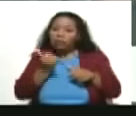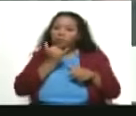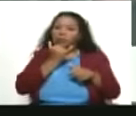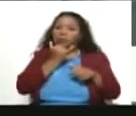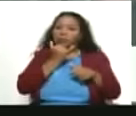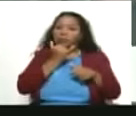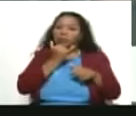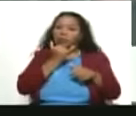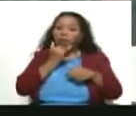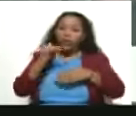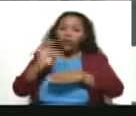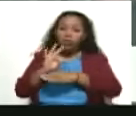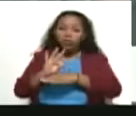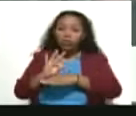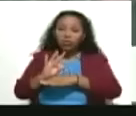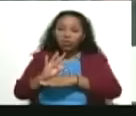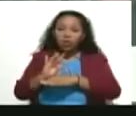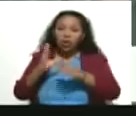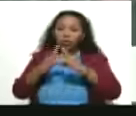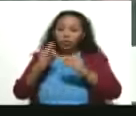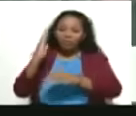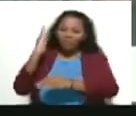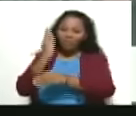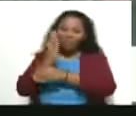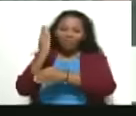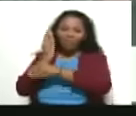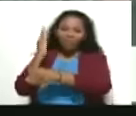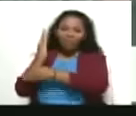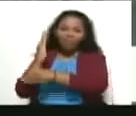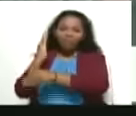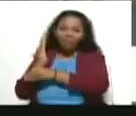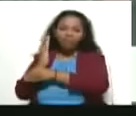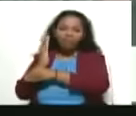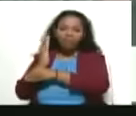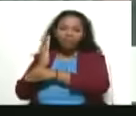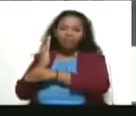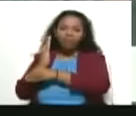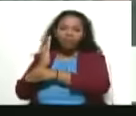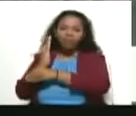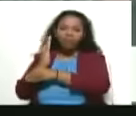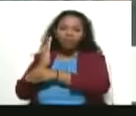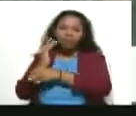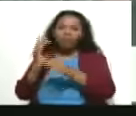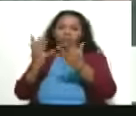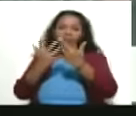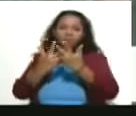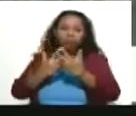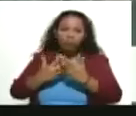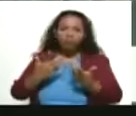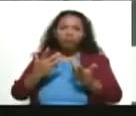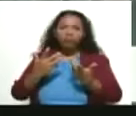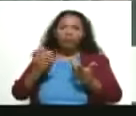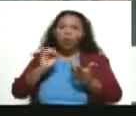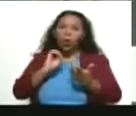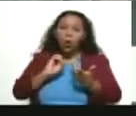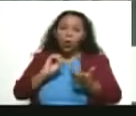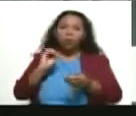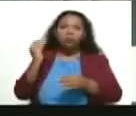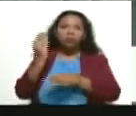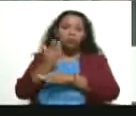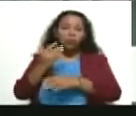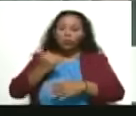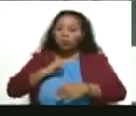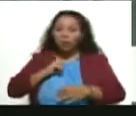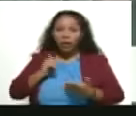sus funciones, bueno, todas las sanciones correspondientes de carácter penal, de carácter administrativo o, bueno, o